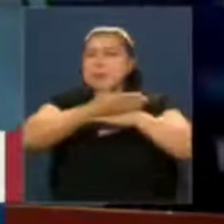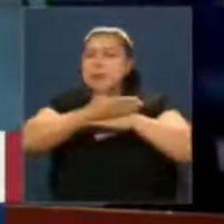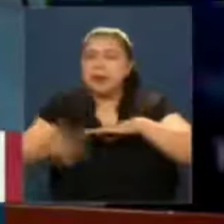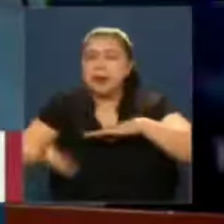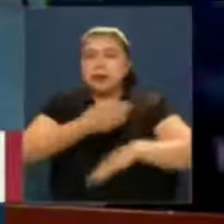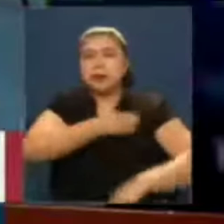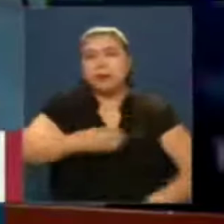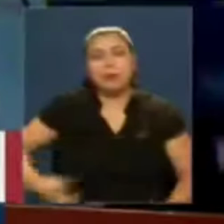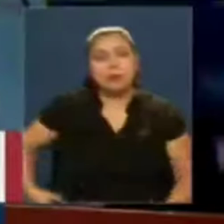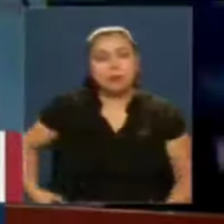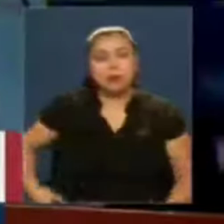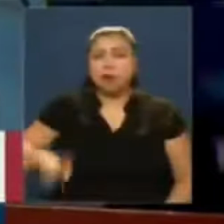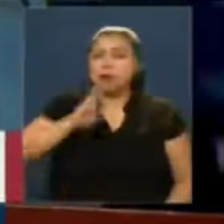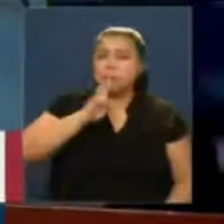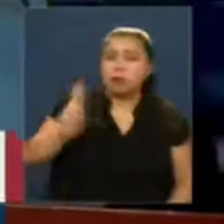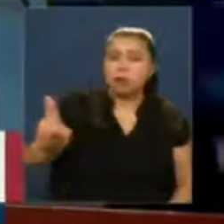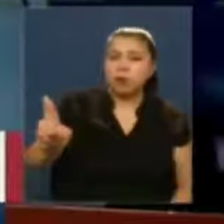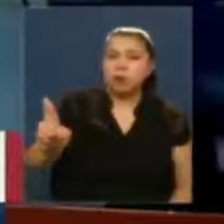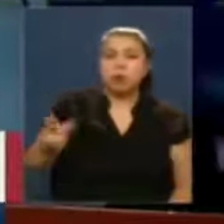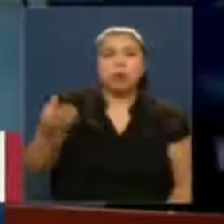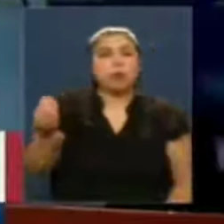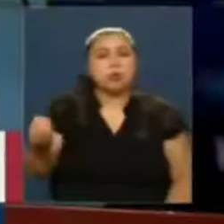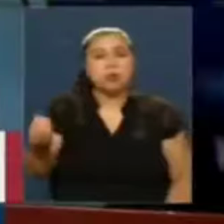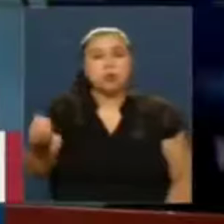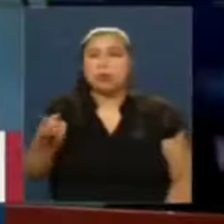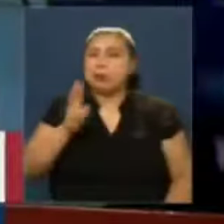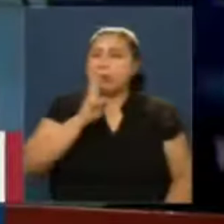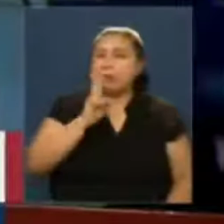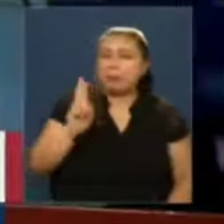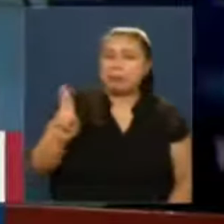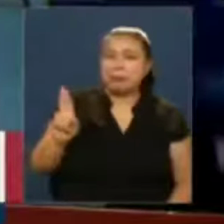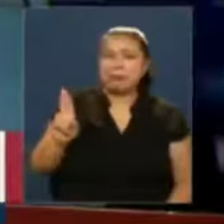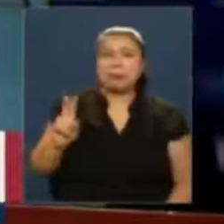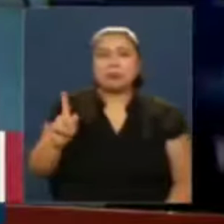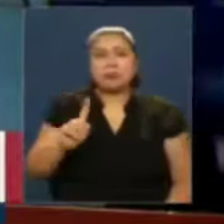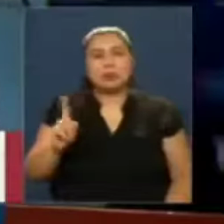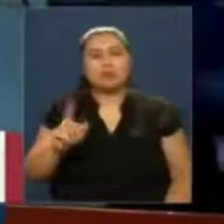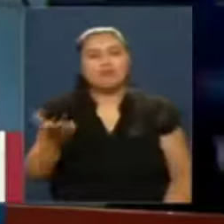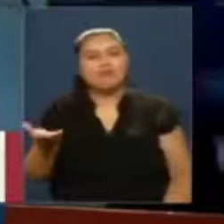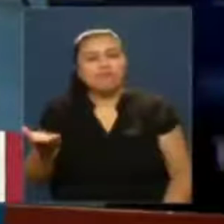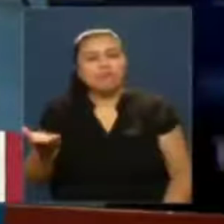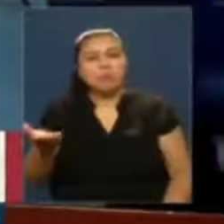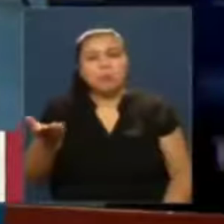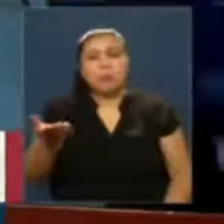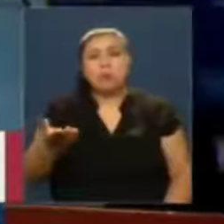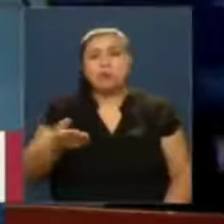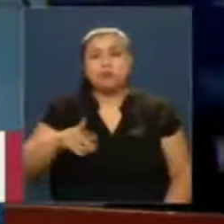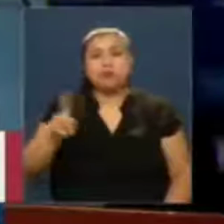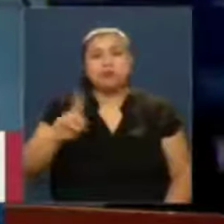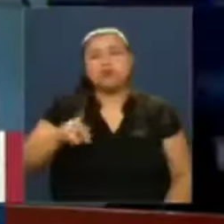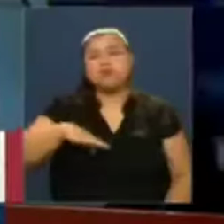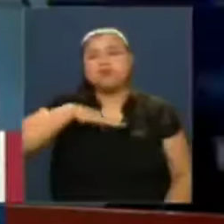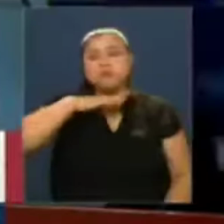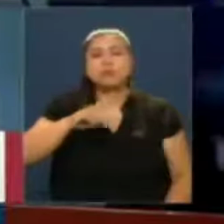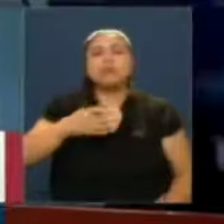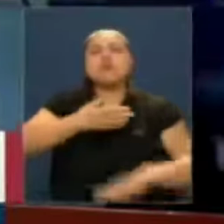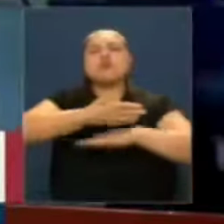tardíamente ha respondido, por supuesto, con respuestas insuficientes, pero insuficientes por lo